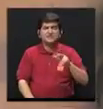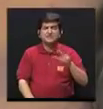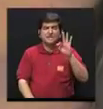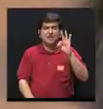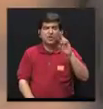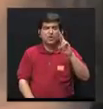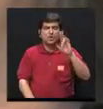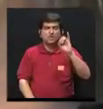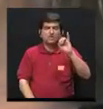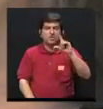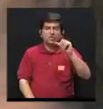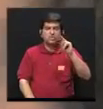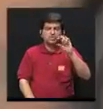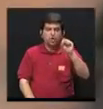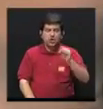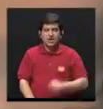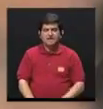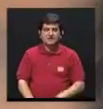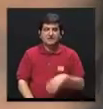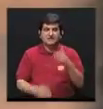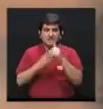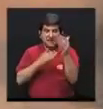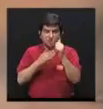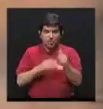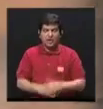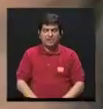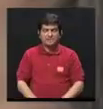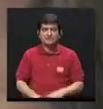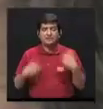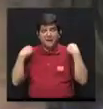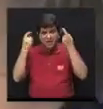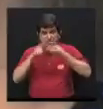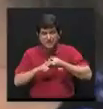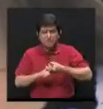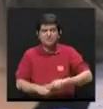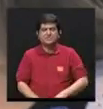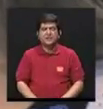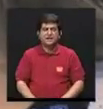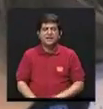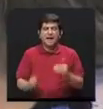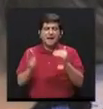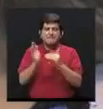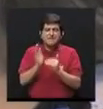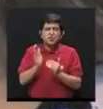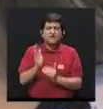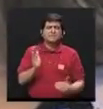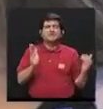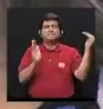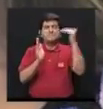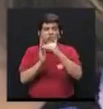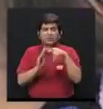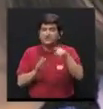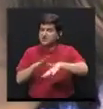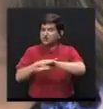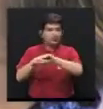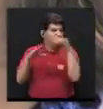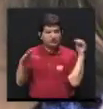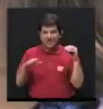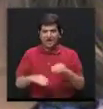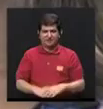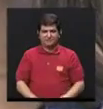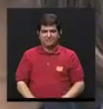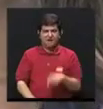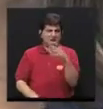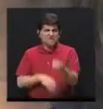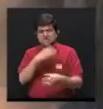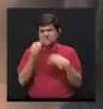sea, en realidad billones en español, millones de millones, y no la van a sacar, digamos, ¿no? Lo que van a hacer es